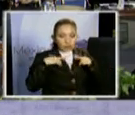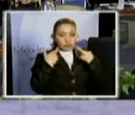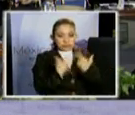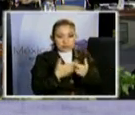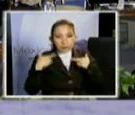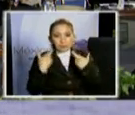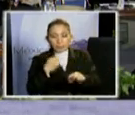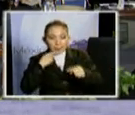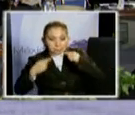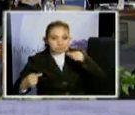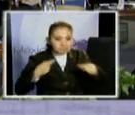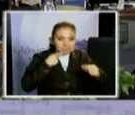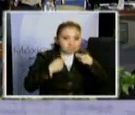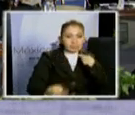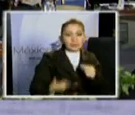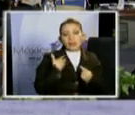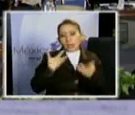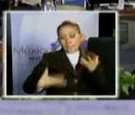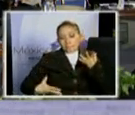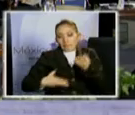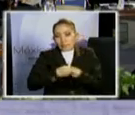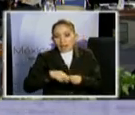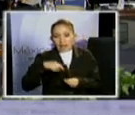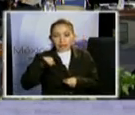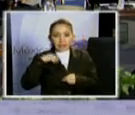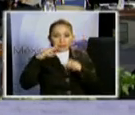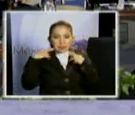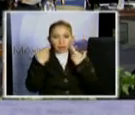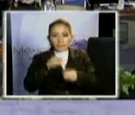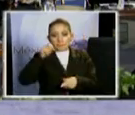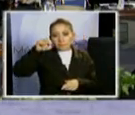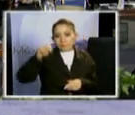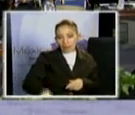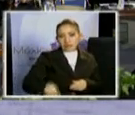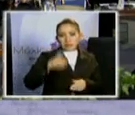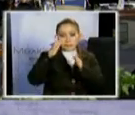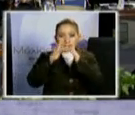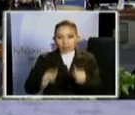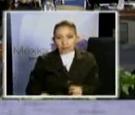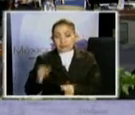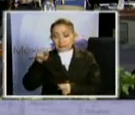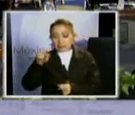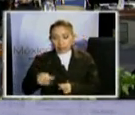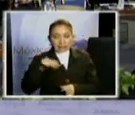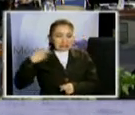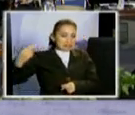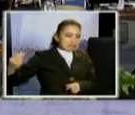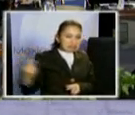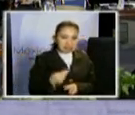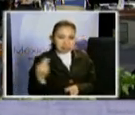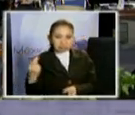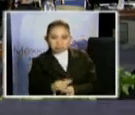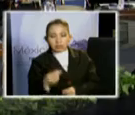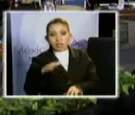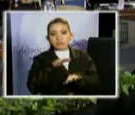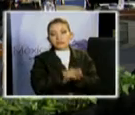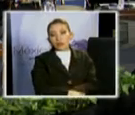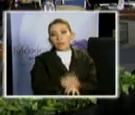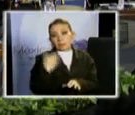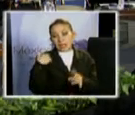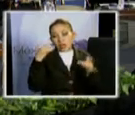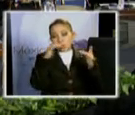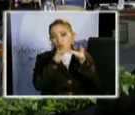de negociaciones, incluyendo la sesión propia de París. El sentido de urgencia sobre la necesidad de